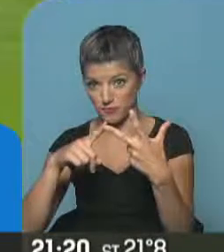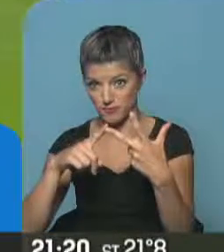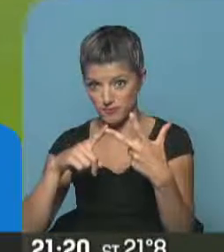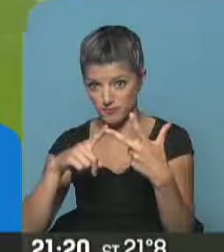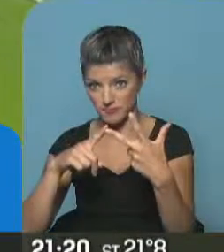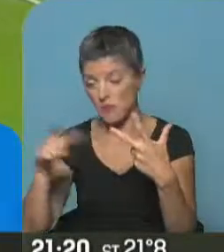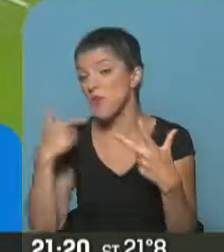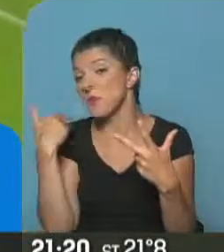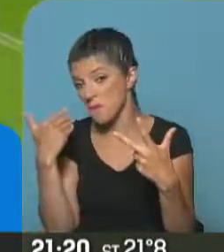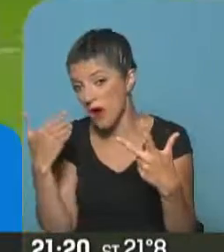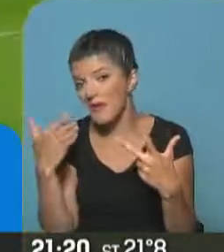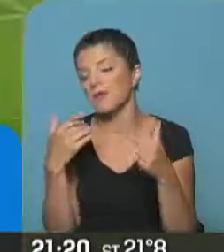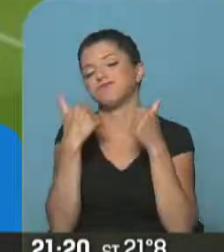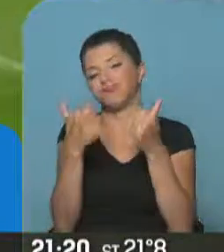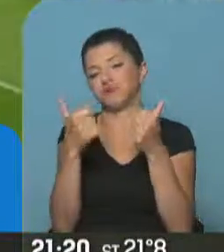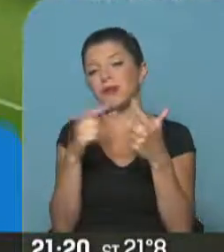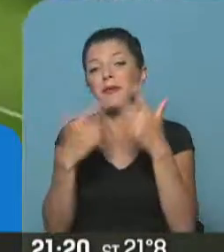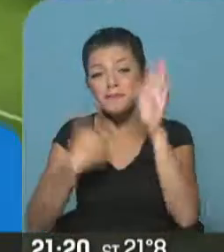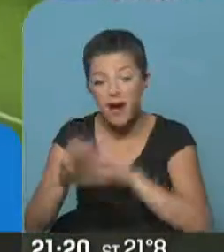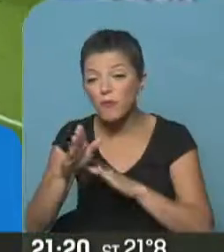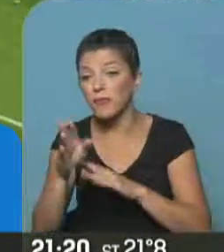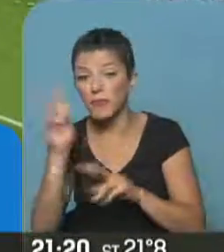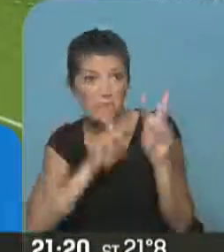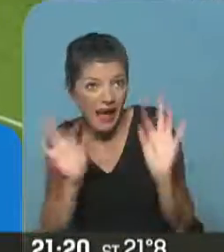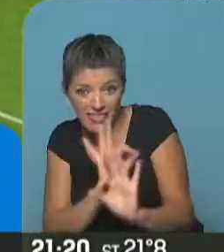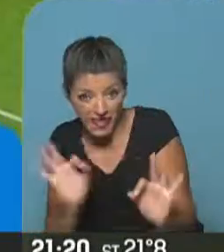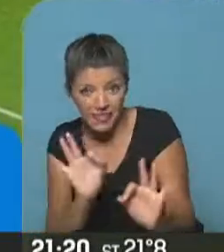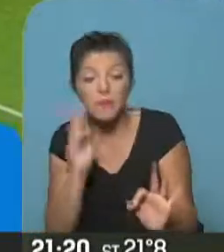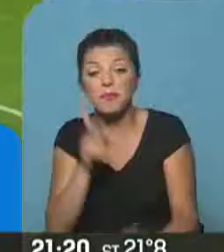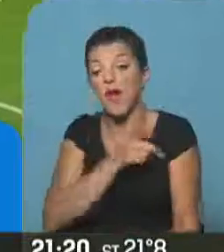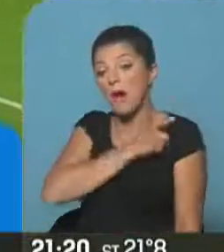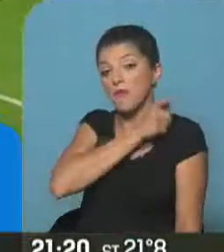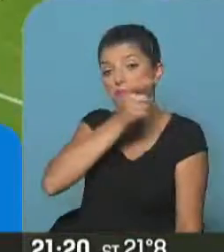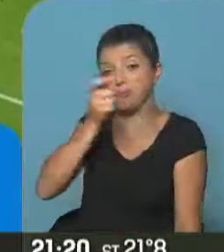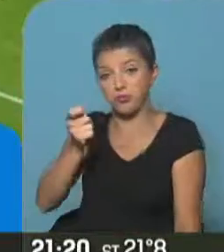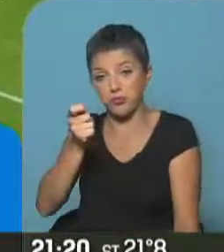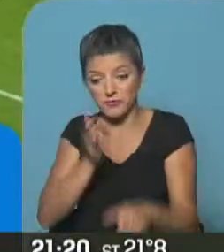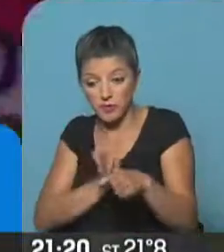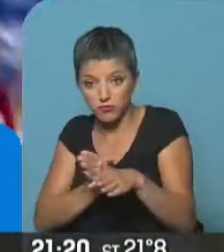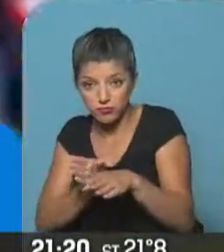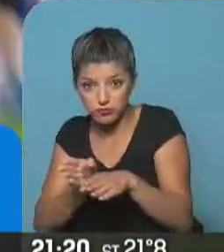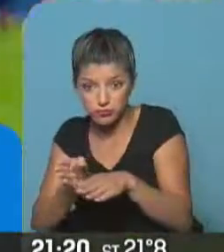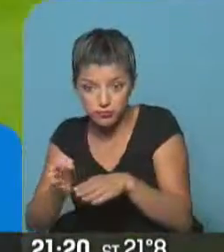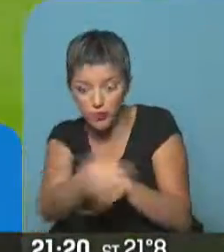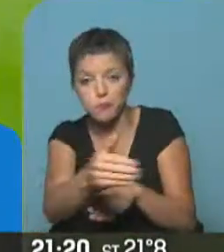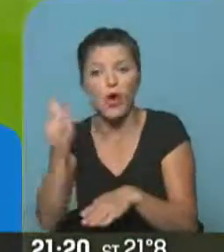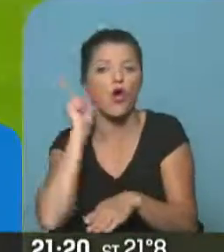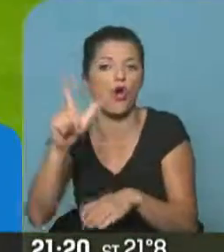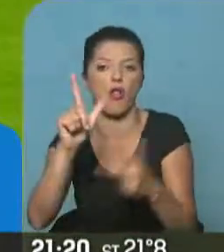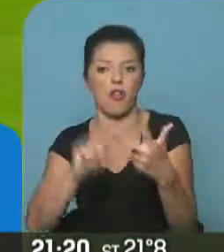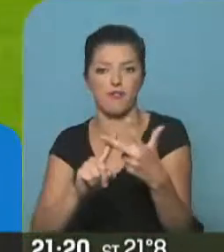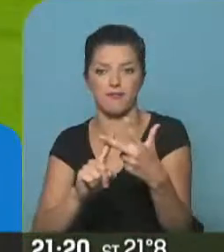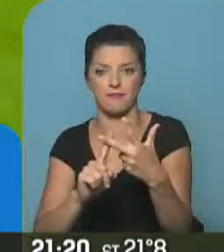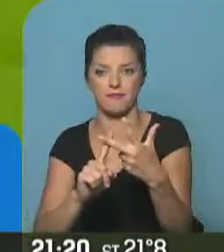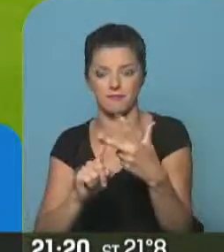salen, salen incluso cuando uno no las intenta. Nacho tiró el centro, la pelota se cerró y se transformó en el tercer grito del